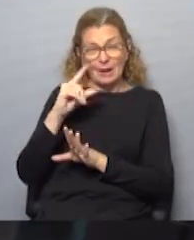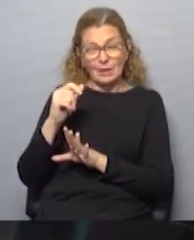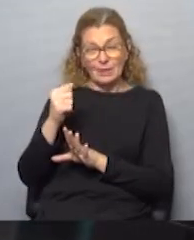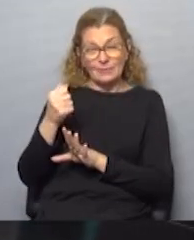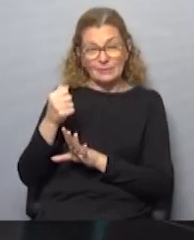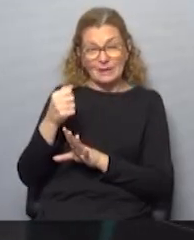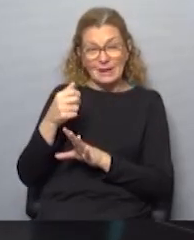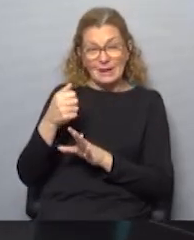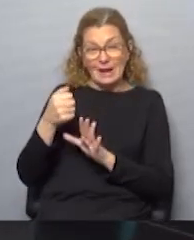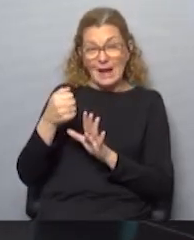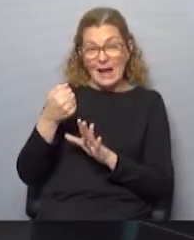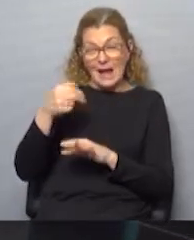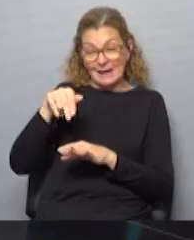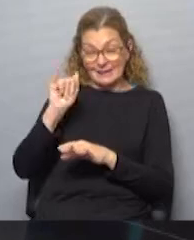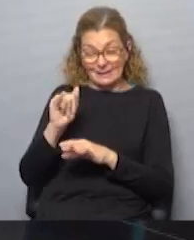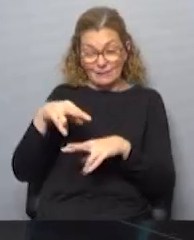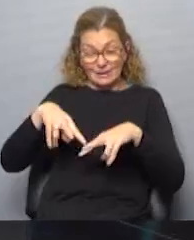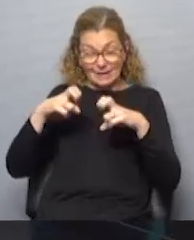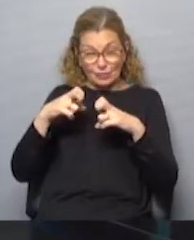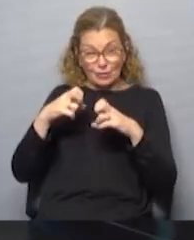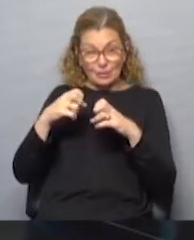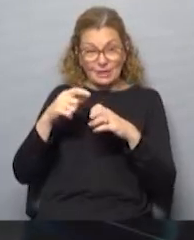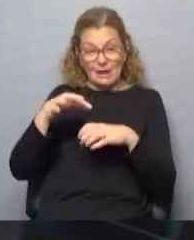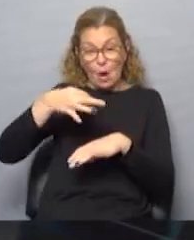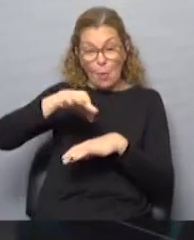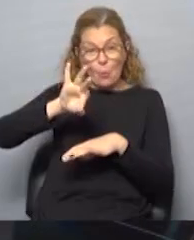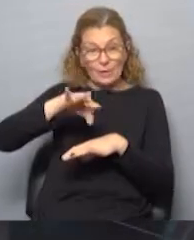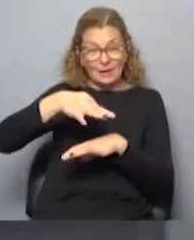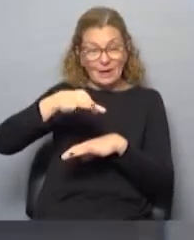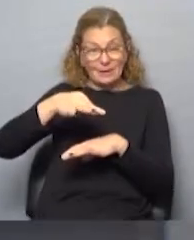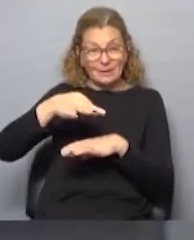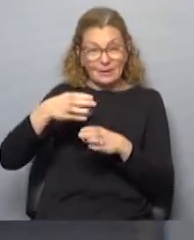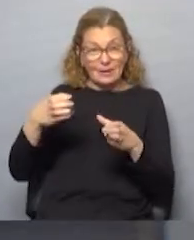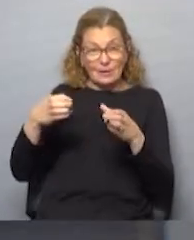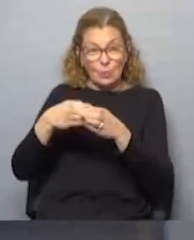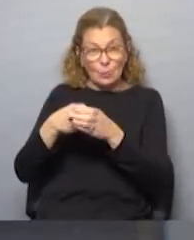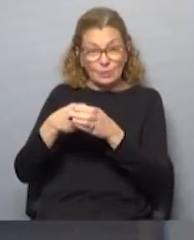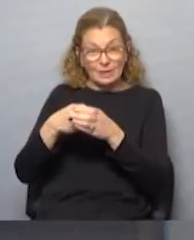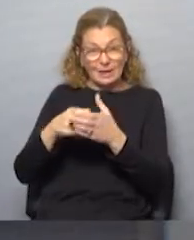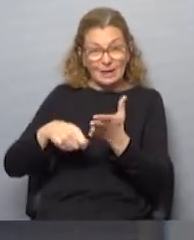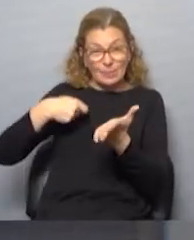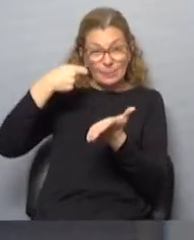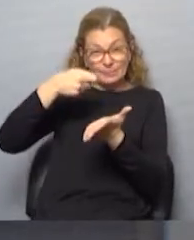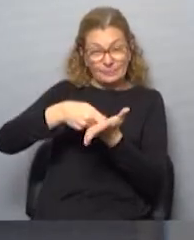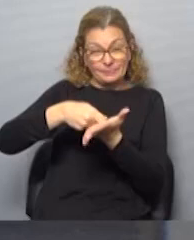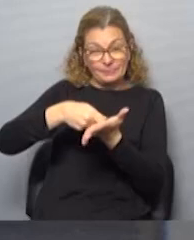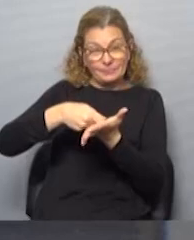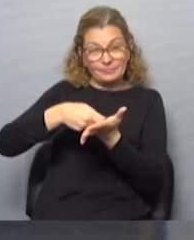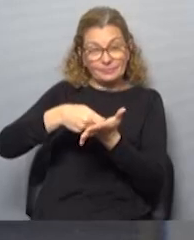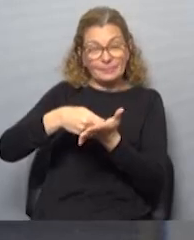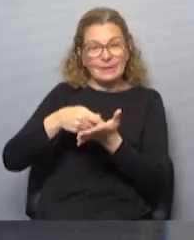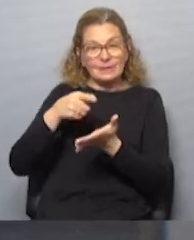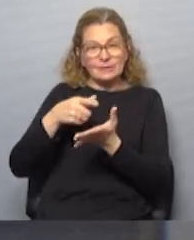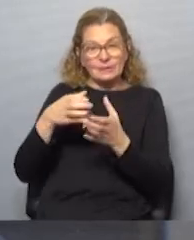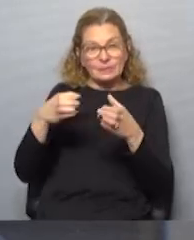nacional de investigación e innovación que es la área es la única agencia que de alguna forma financia y moviliza y dinamiza